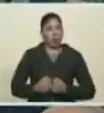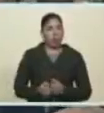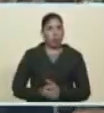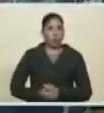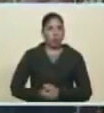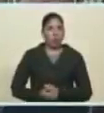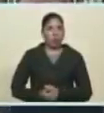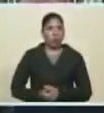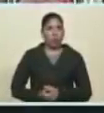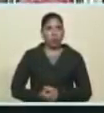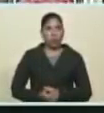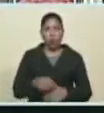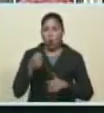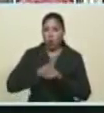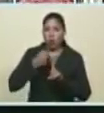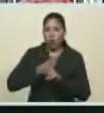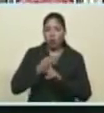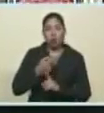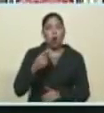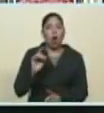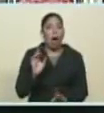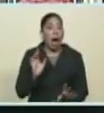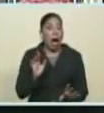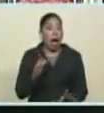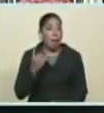se retiran de las elecciones.